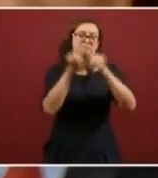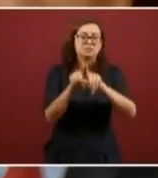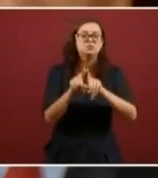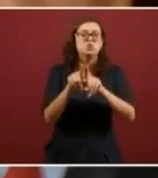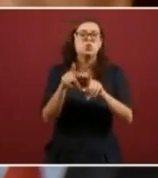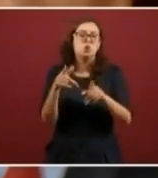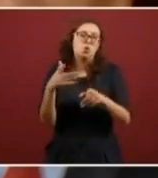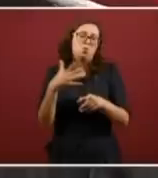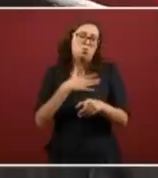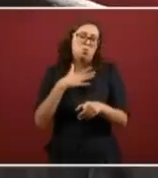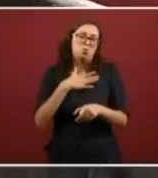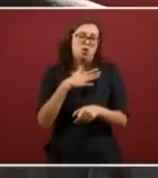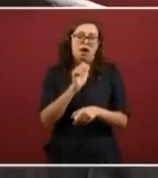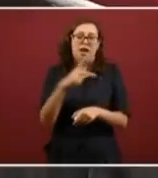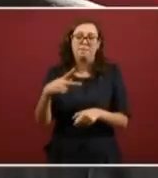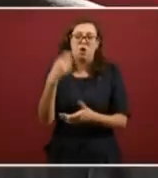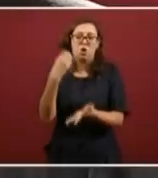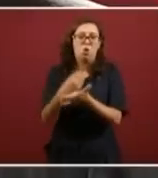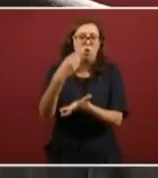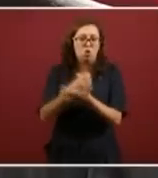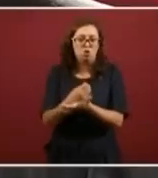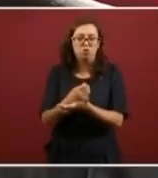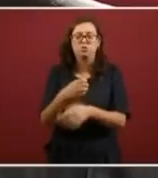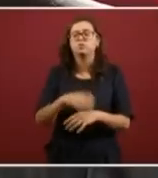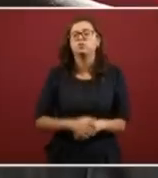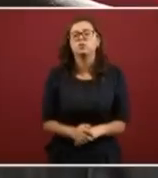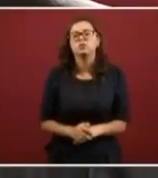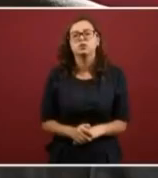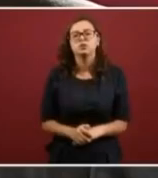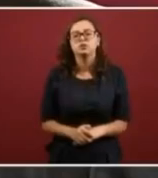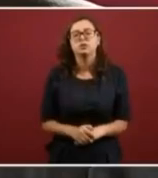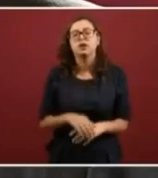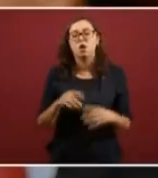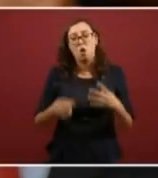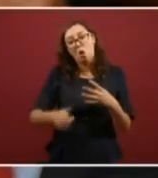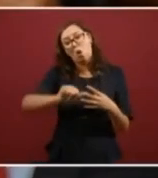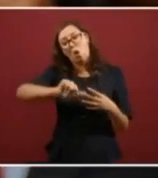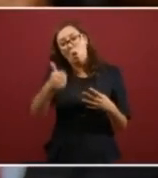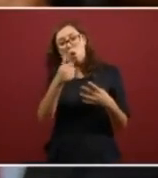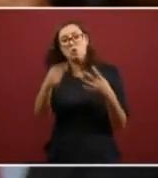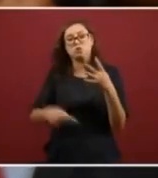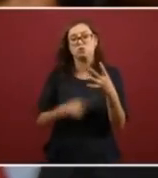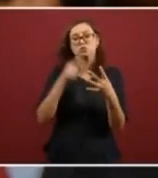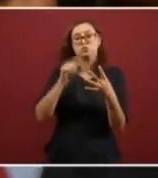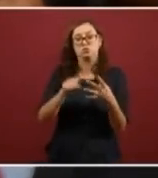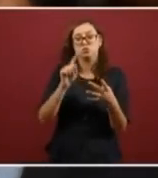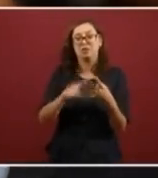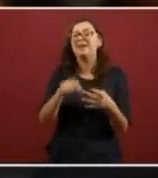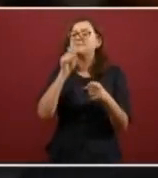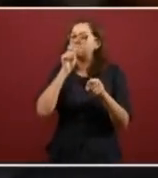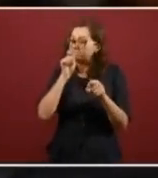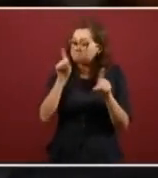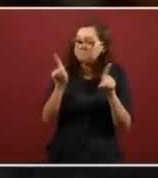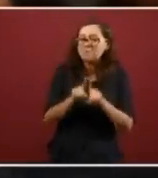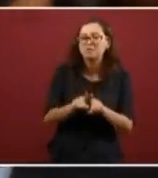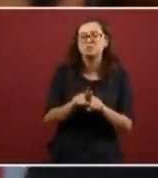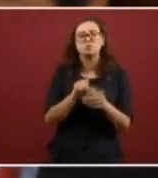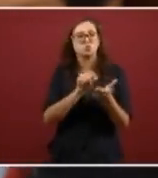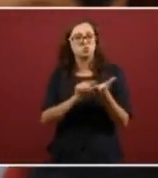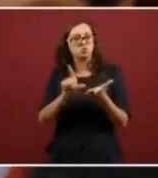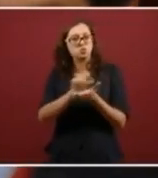Redes. Uno de estos periodistas que viene también en la lista le reclamó por